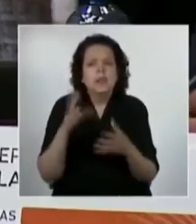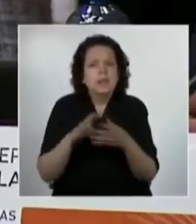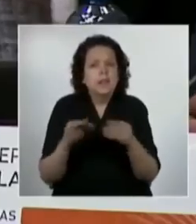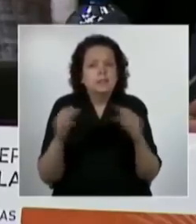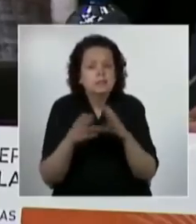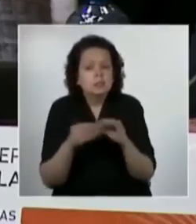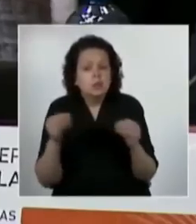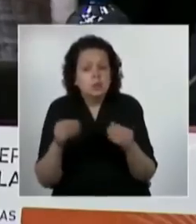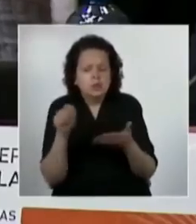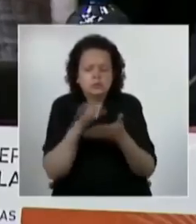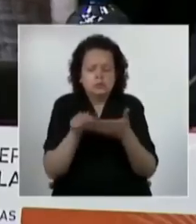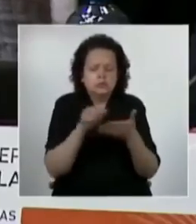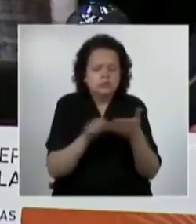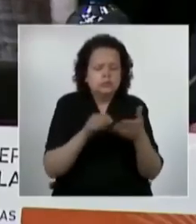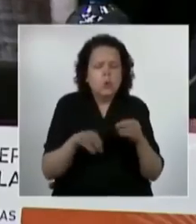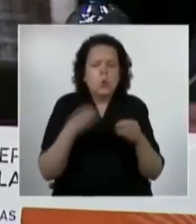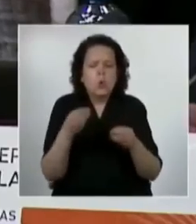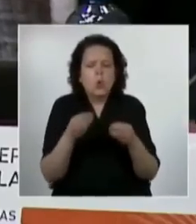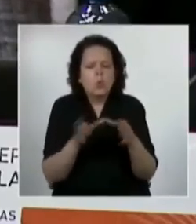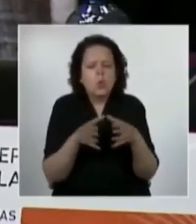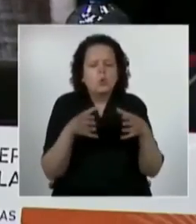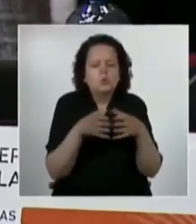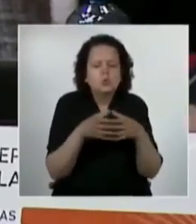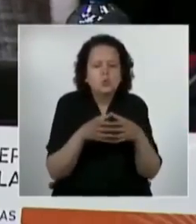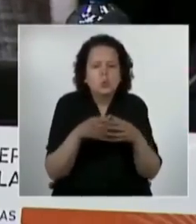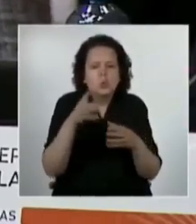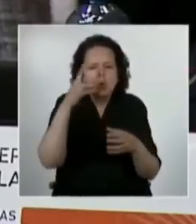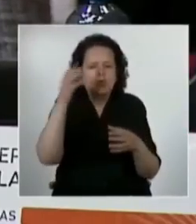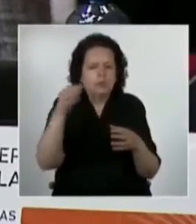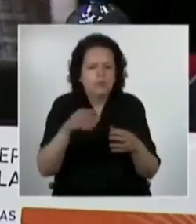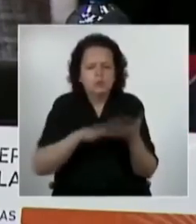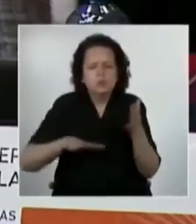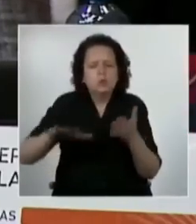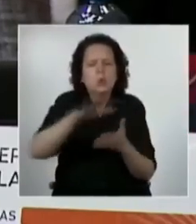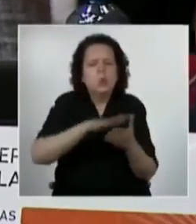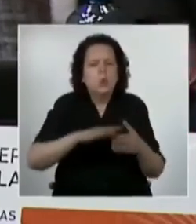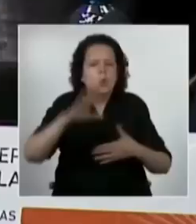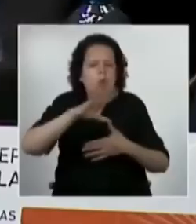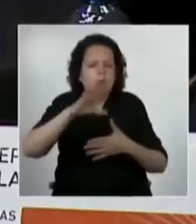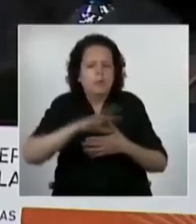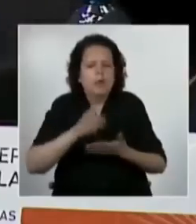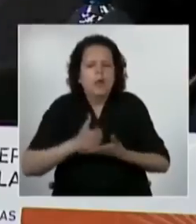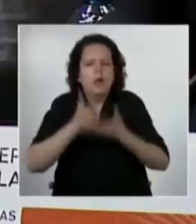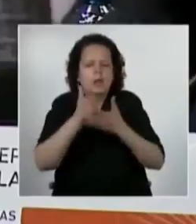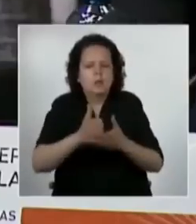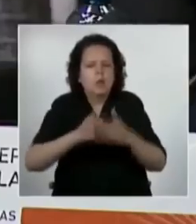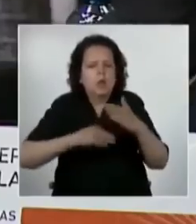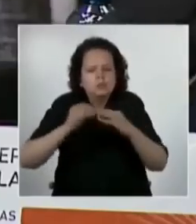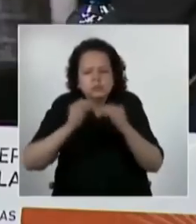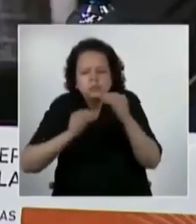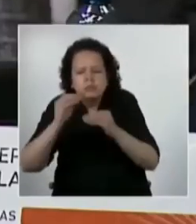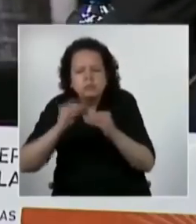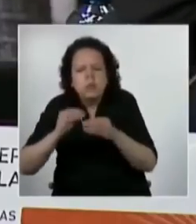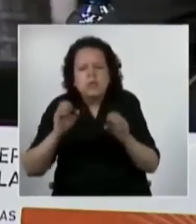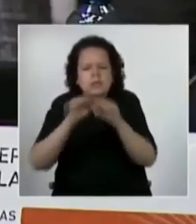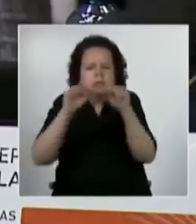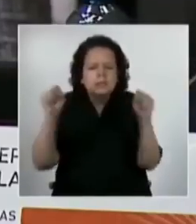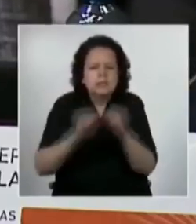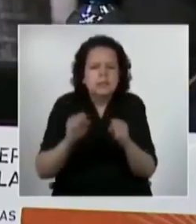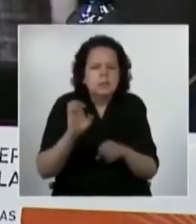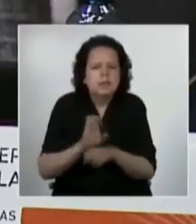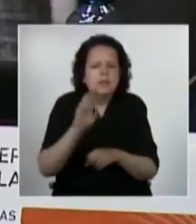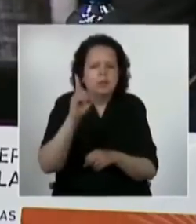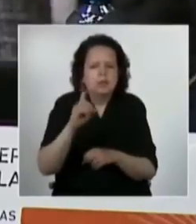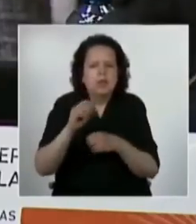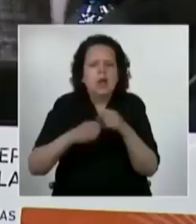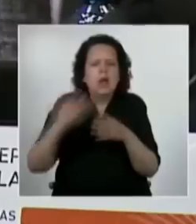historia documenta cómo las misiones de fe en toda América contribuyeron a construir el sistema educativo desde